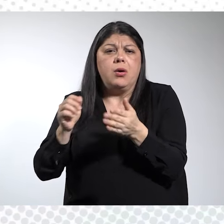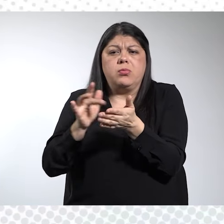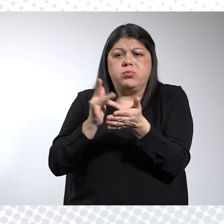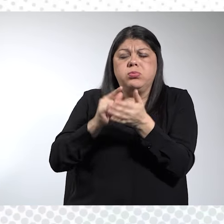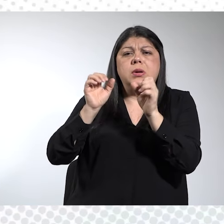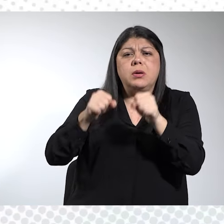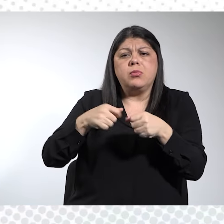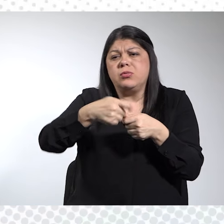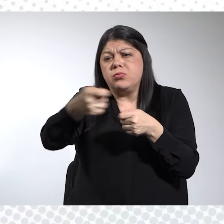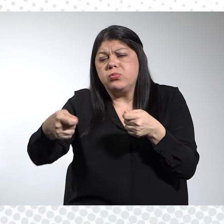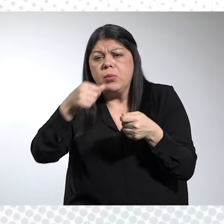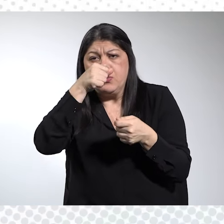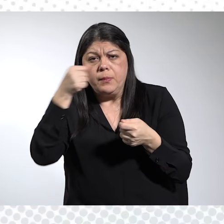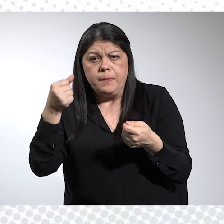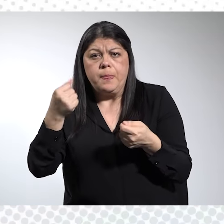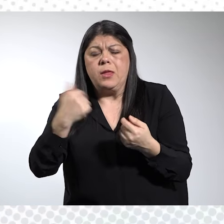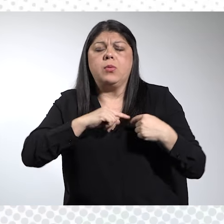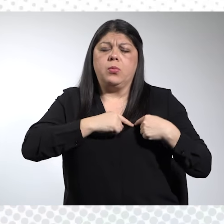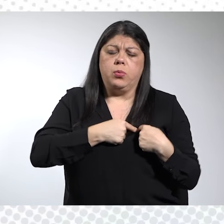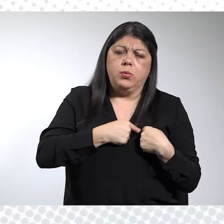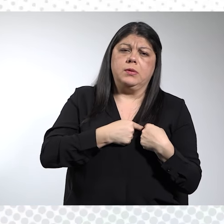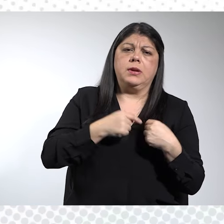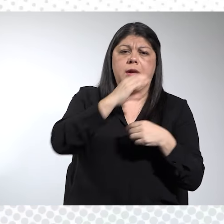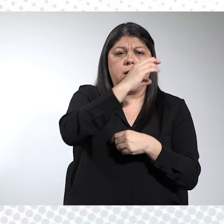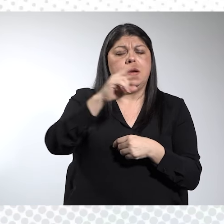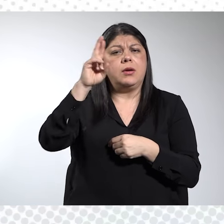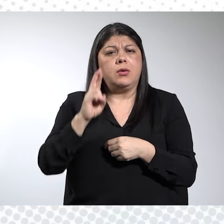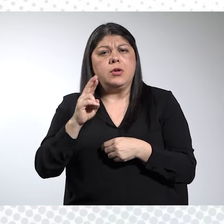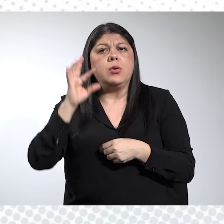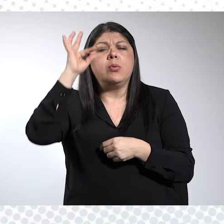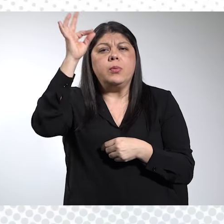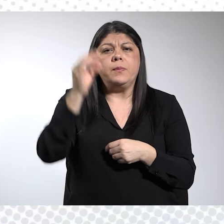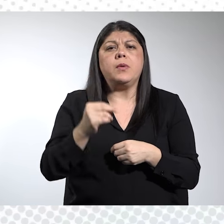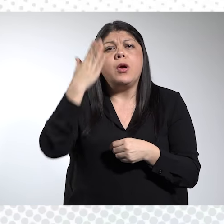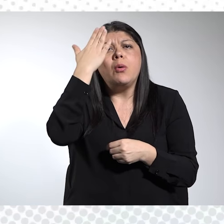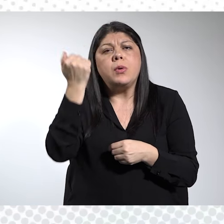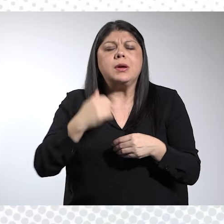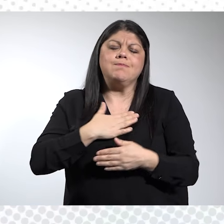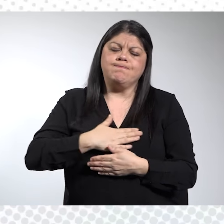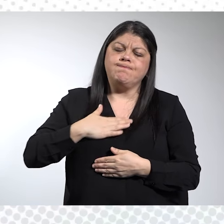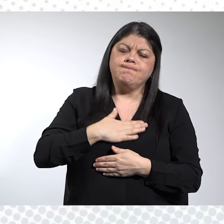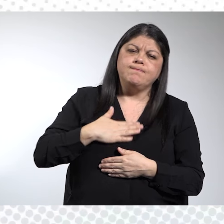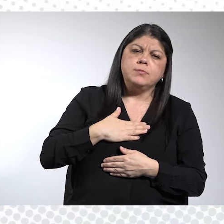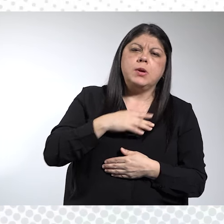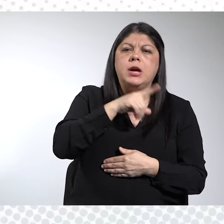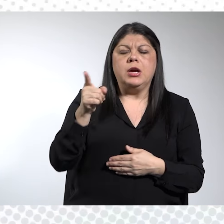se aprovechan para poder repartir droga. Esto nos duele muchísimo a la Costa Rica del futuro porque